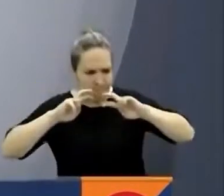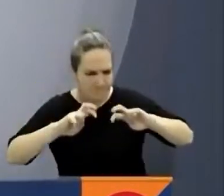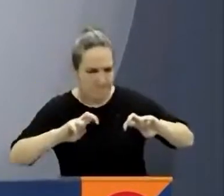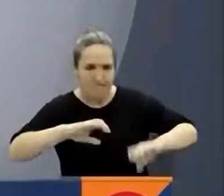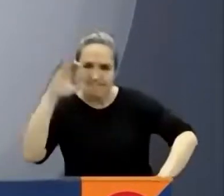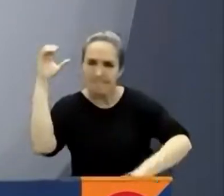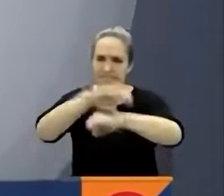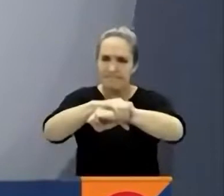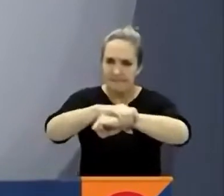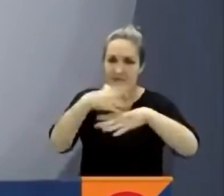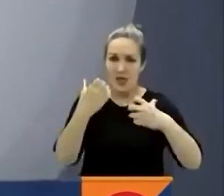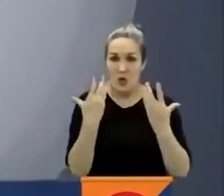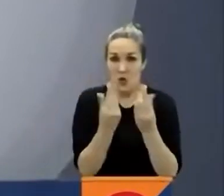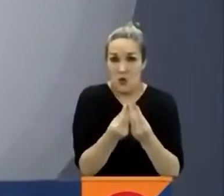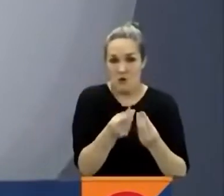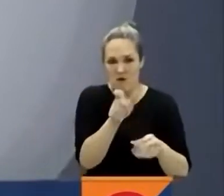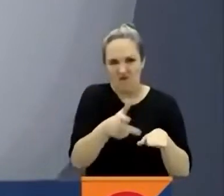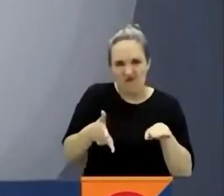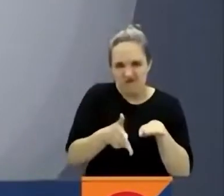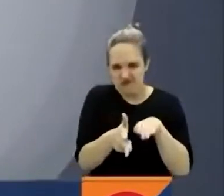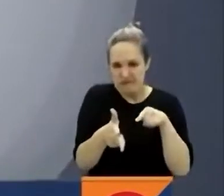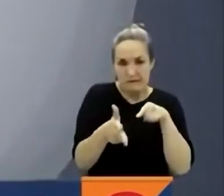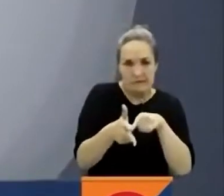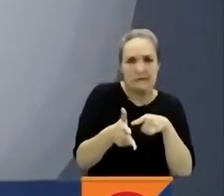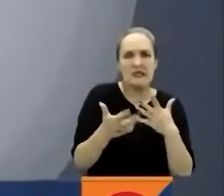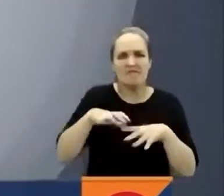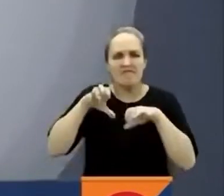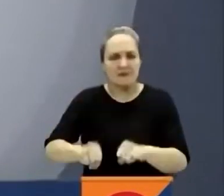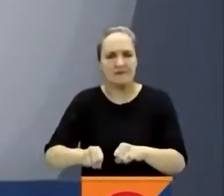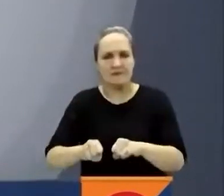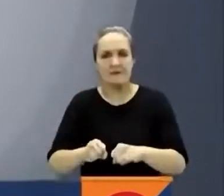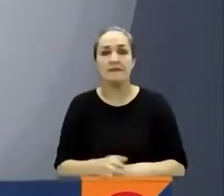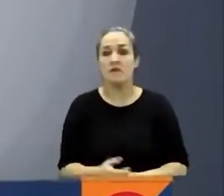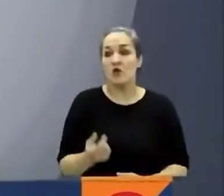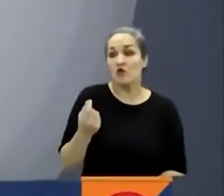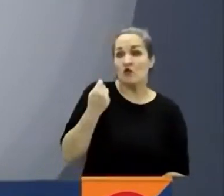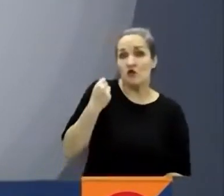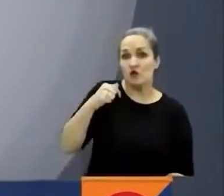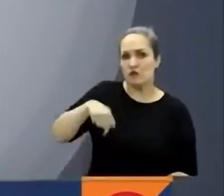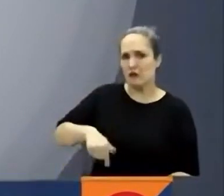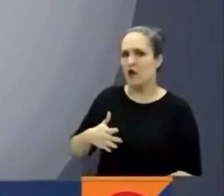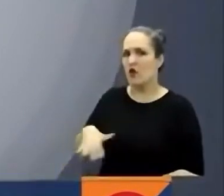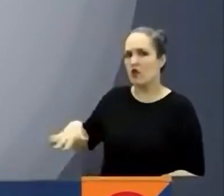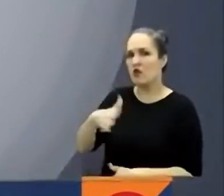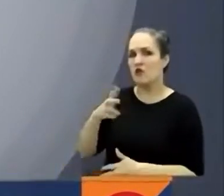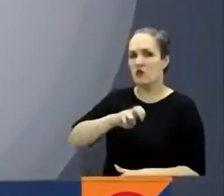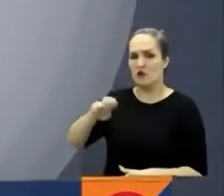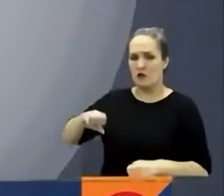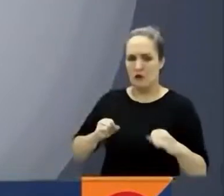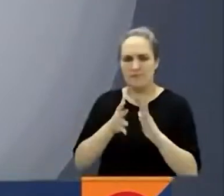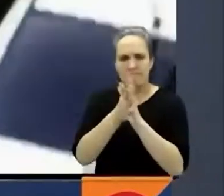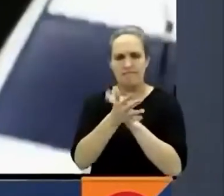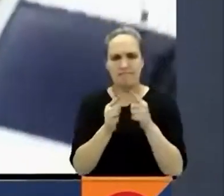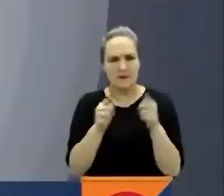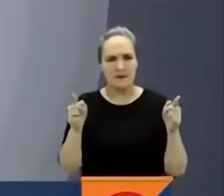captura de estas personas involucradas en estos hurtos en los últimos días en el norte de la ciudad. Este es el informe.